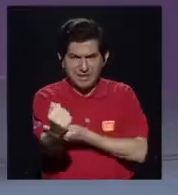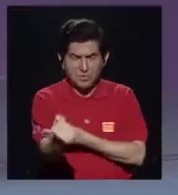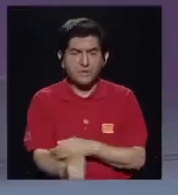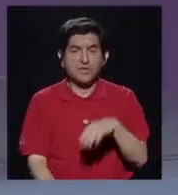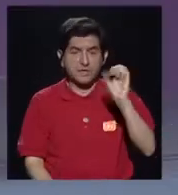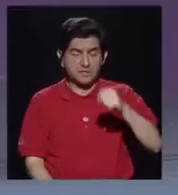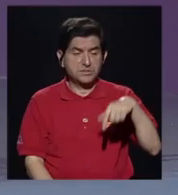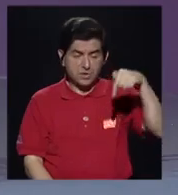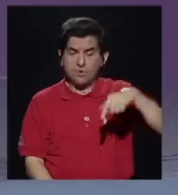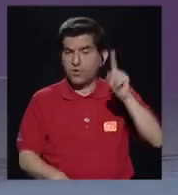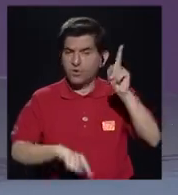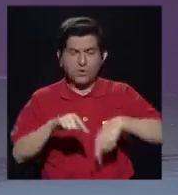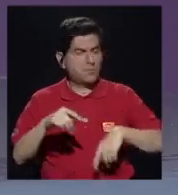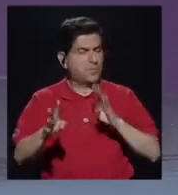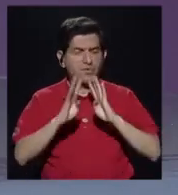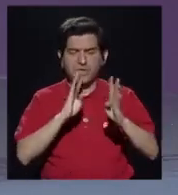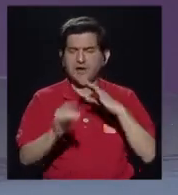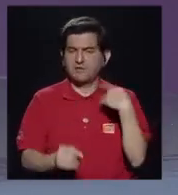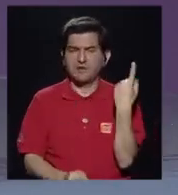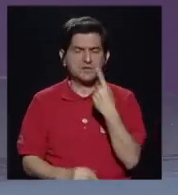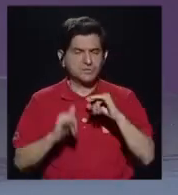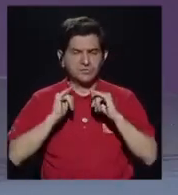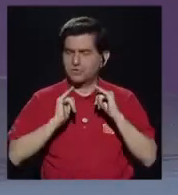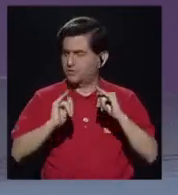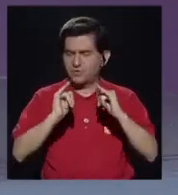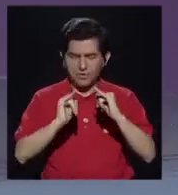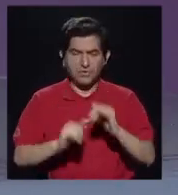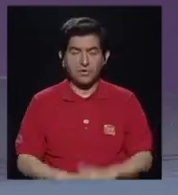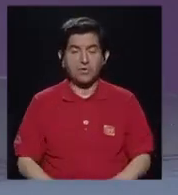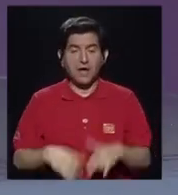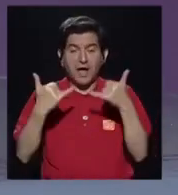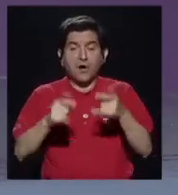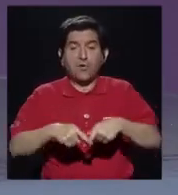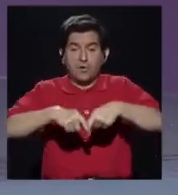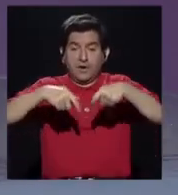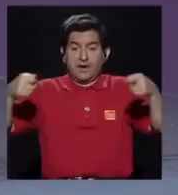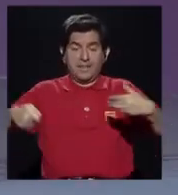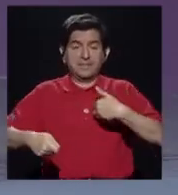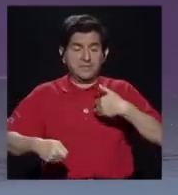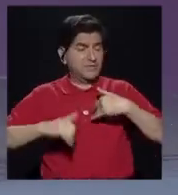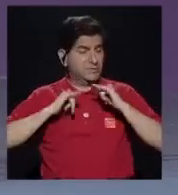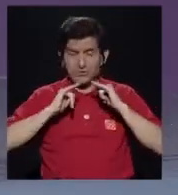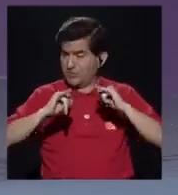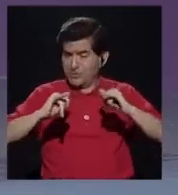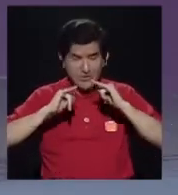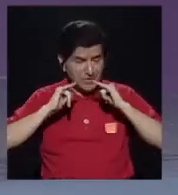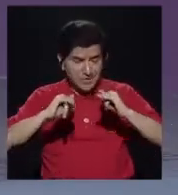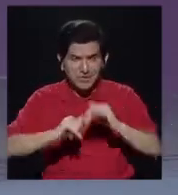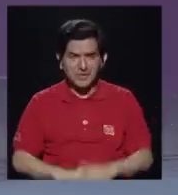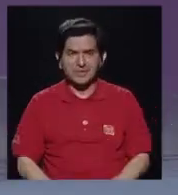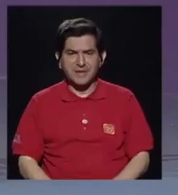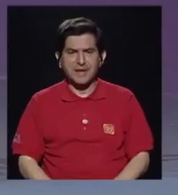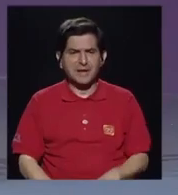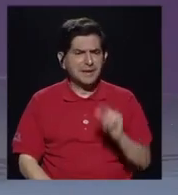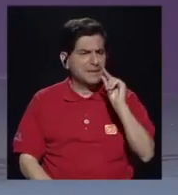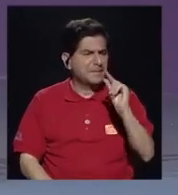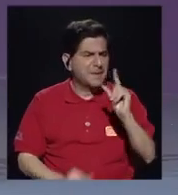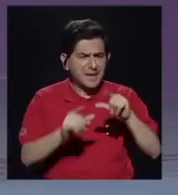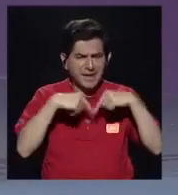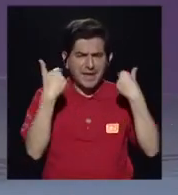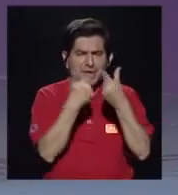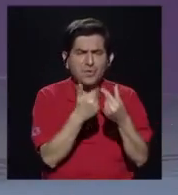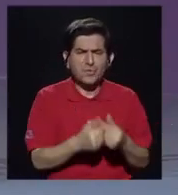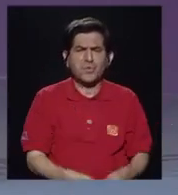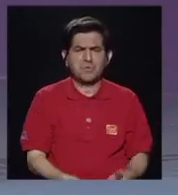de desigualdad ya es una desigualdad de tal magnitud O sea la El pequeño grupo de ricos